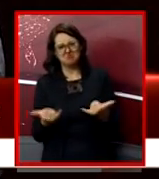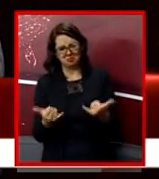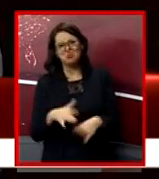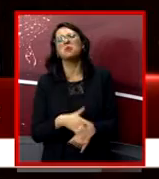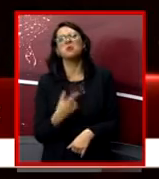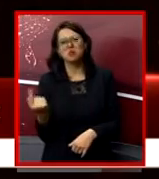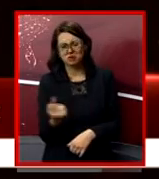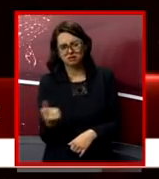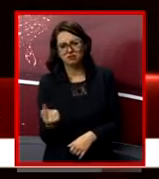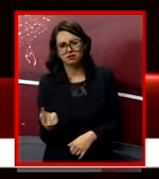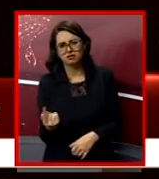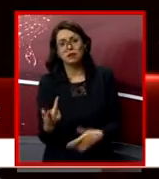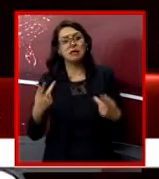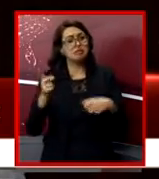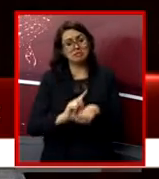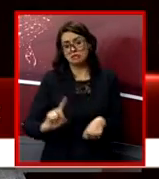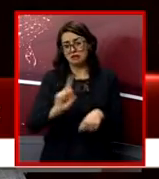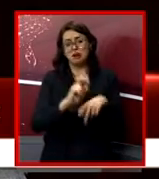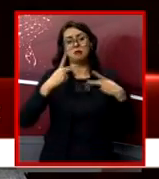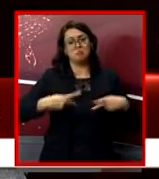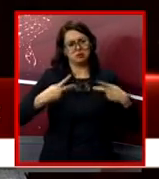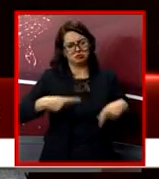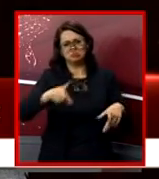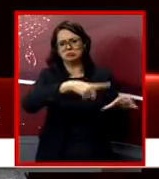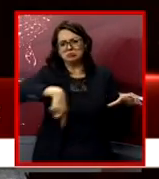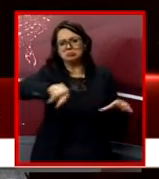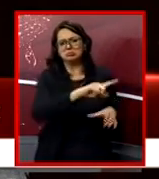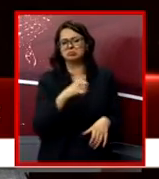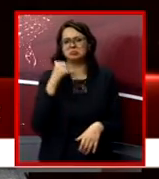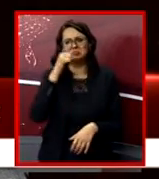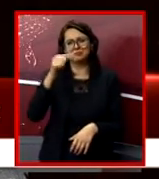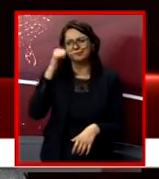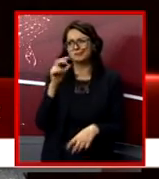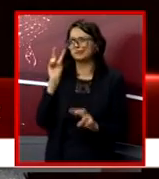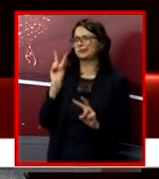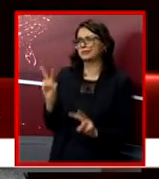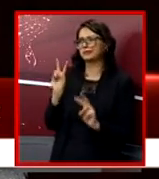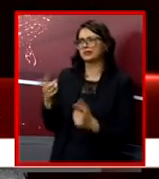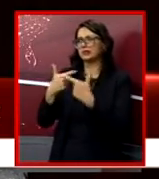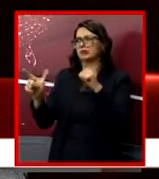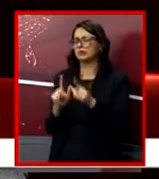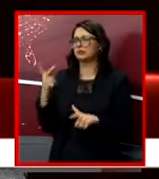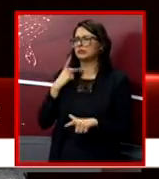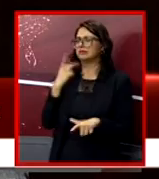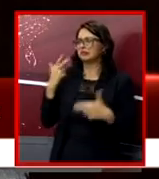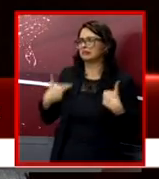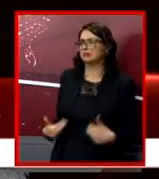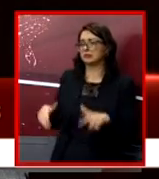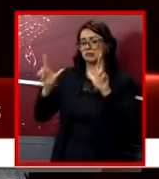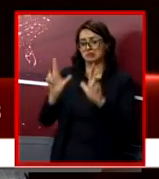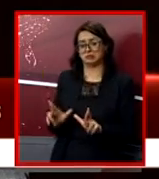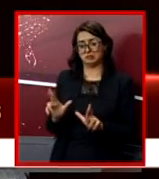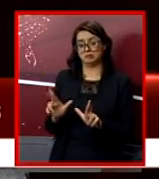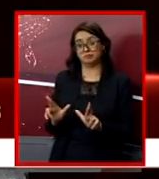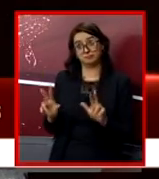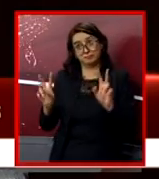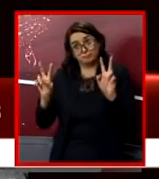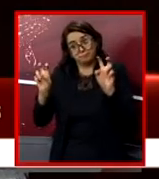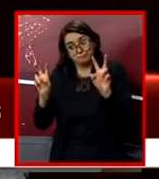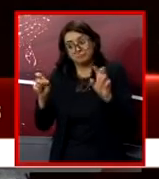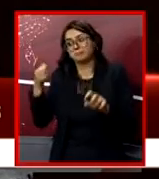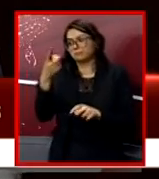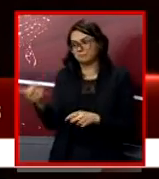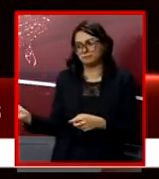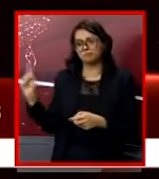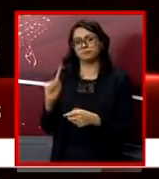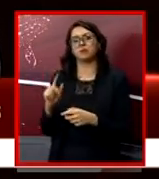diario toda la ciudadanía se da cuenta de cómo sus representantes y partidos políticos, que se supone que existimos para